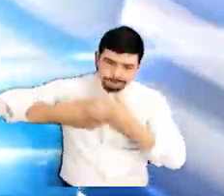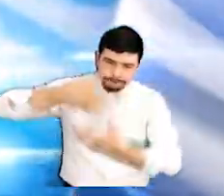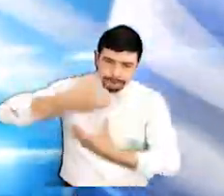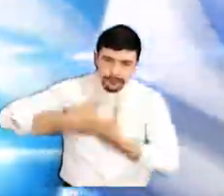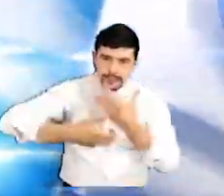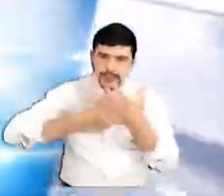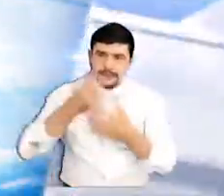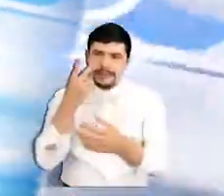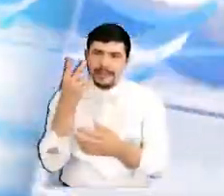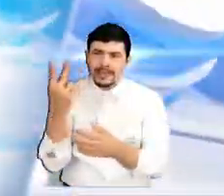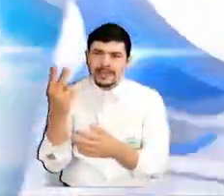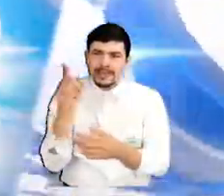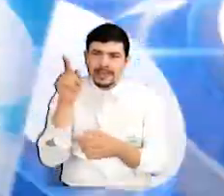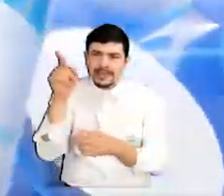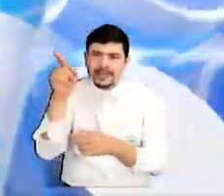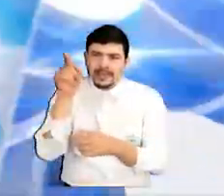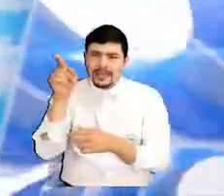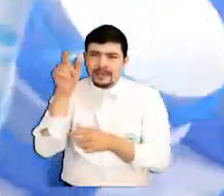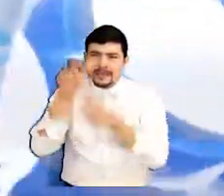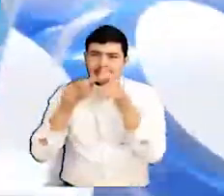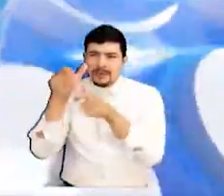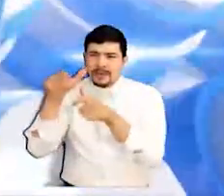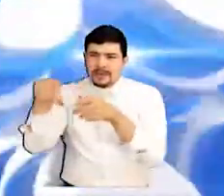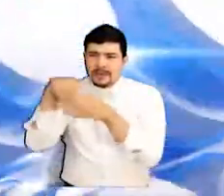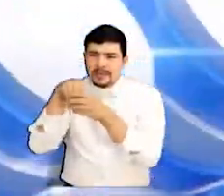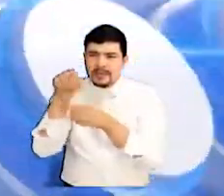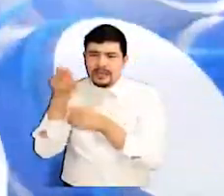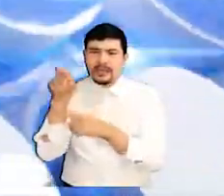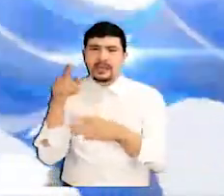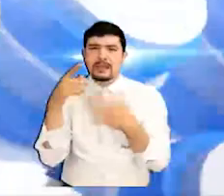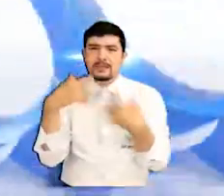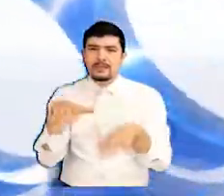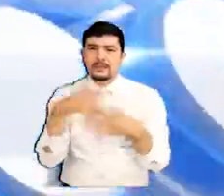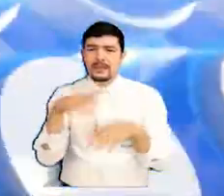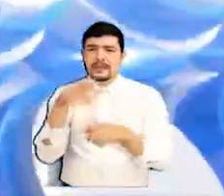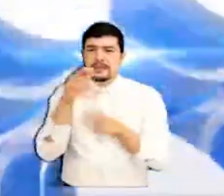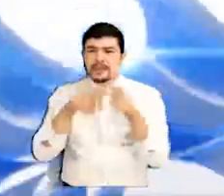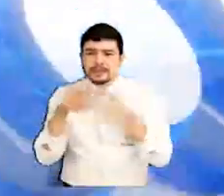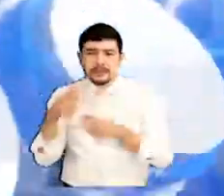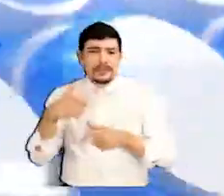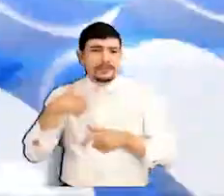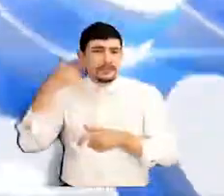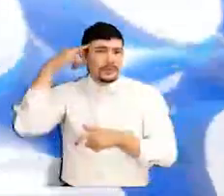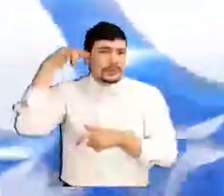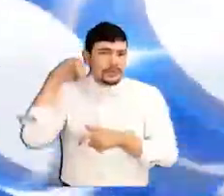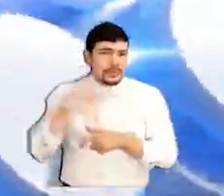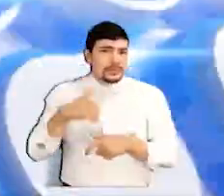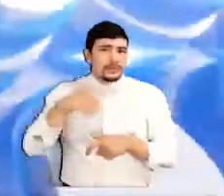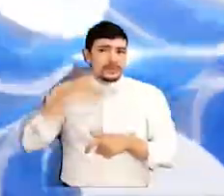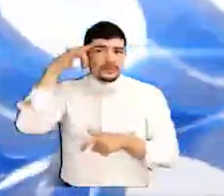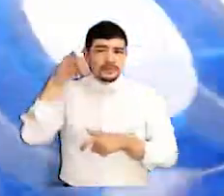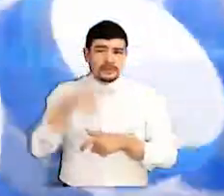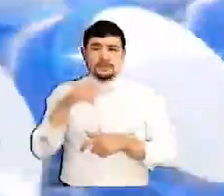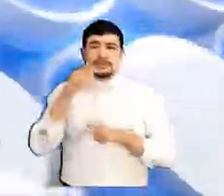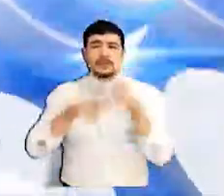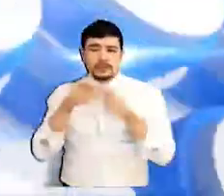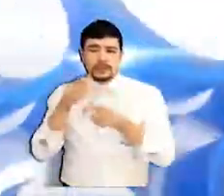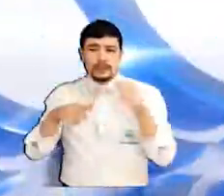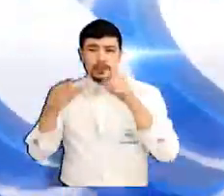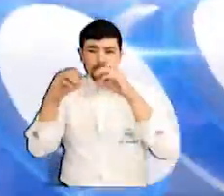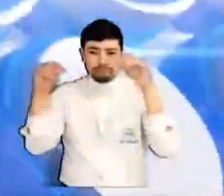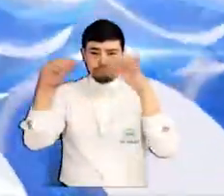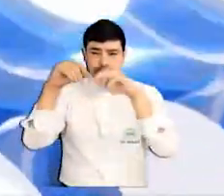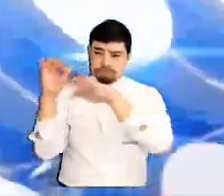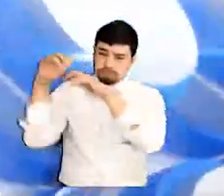están sacando, pero la gente como que ya se había salido de algunas casas, de todas maneras. Mira